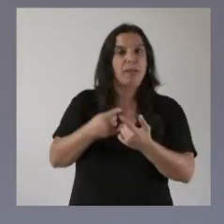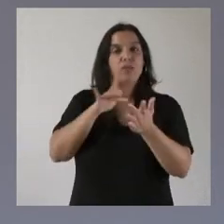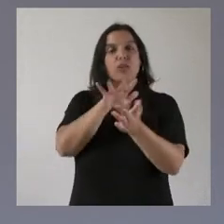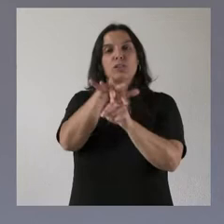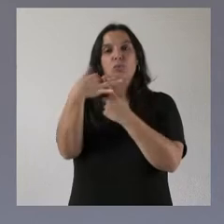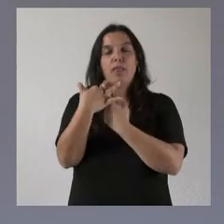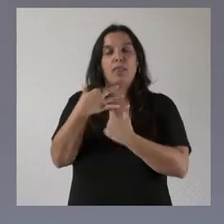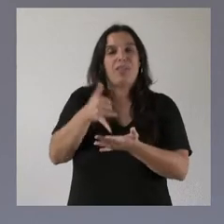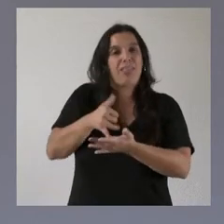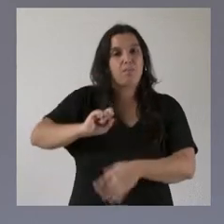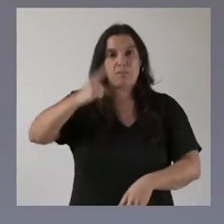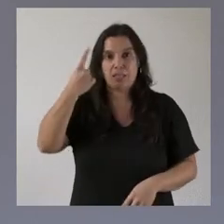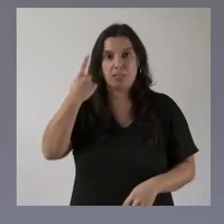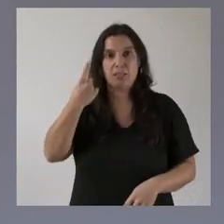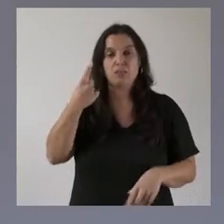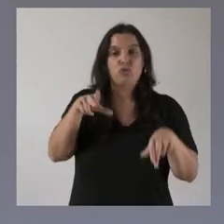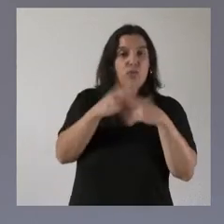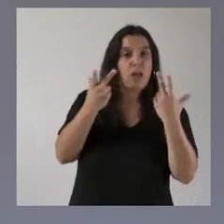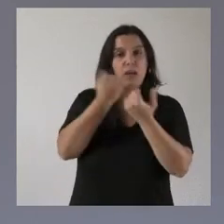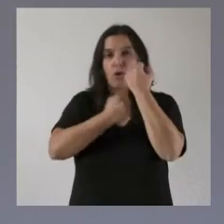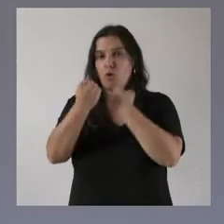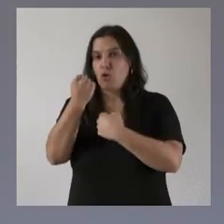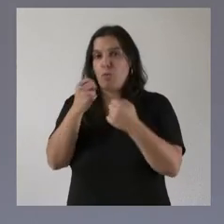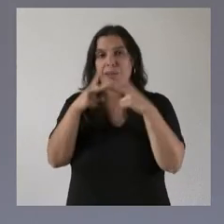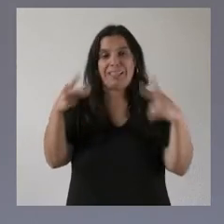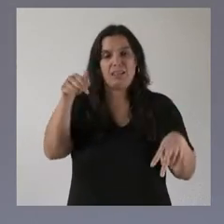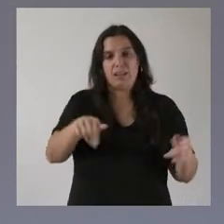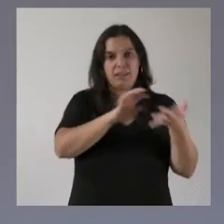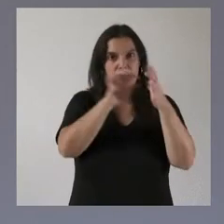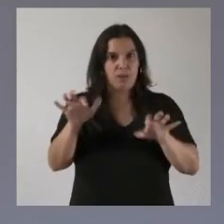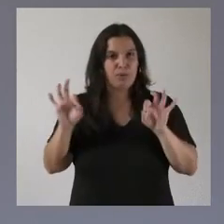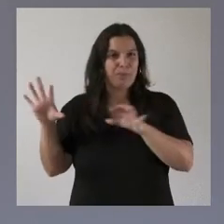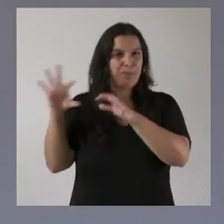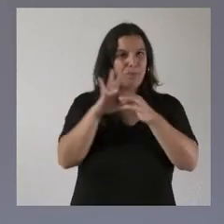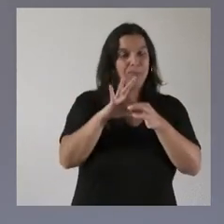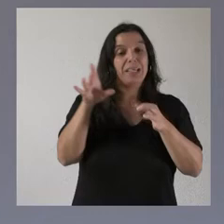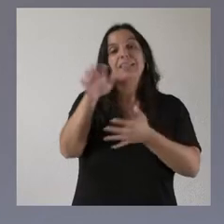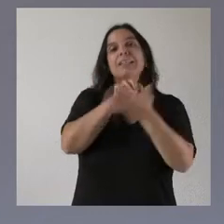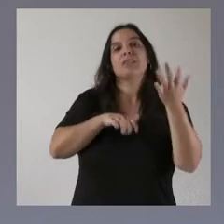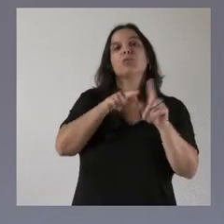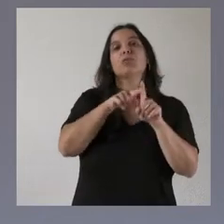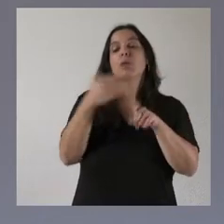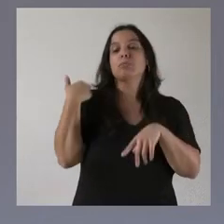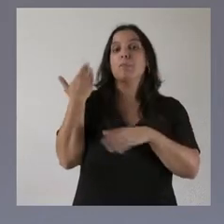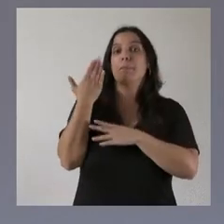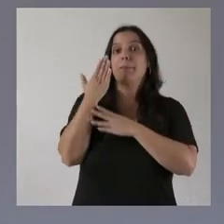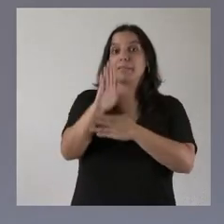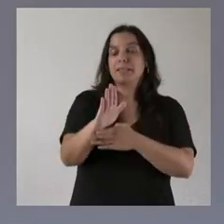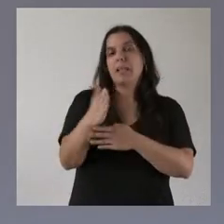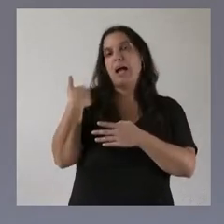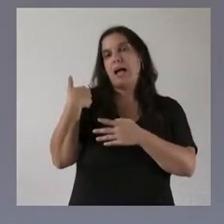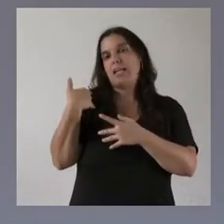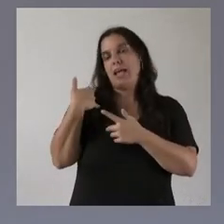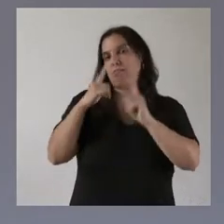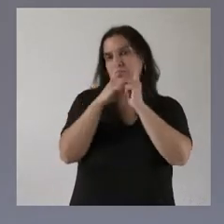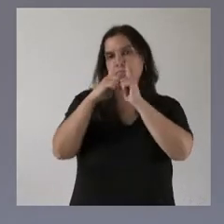situación de mayor vulnerabilidad social o económica en Castilla y león es el texto que presentó de manera sucinta